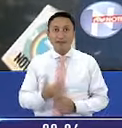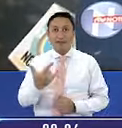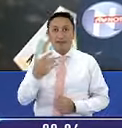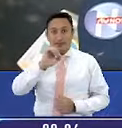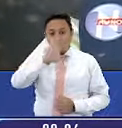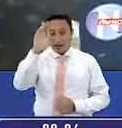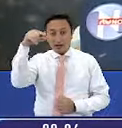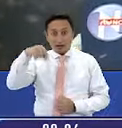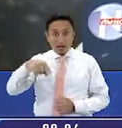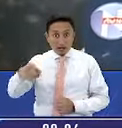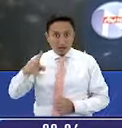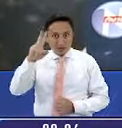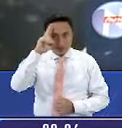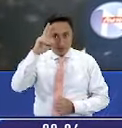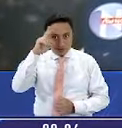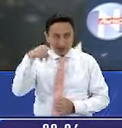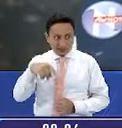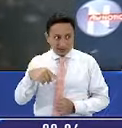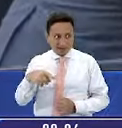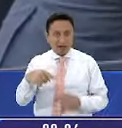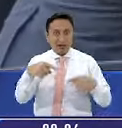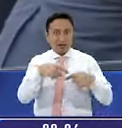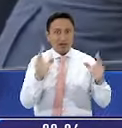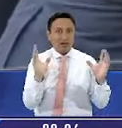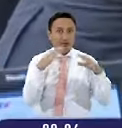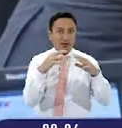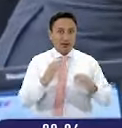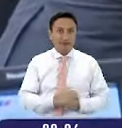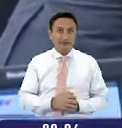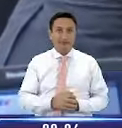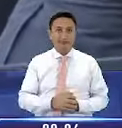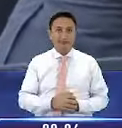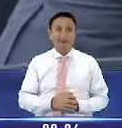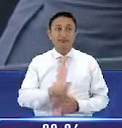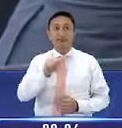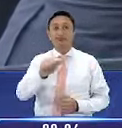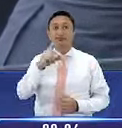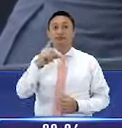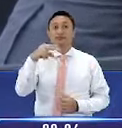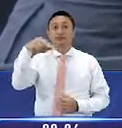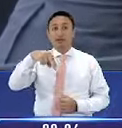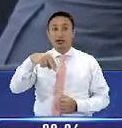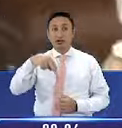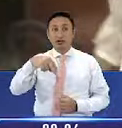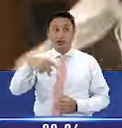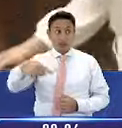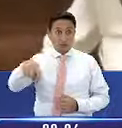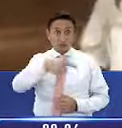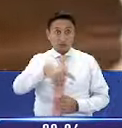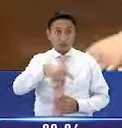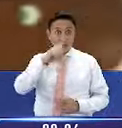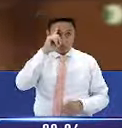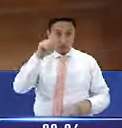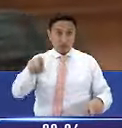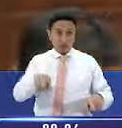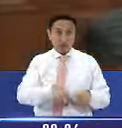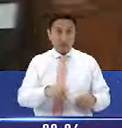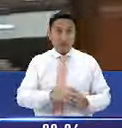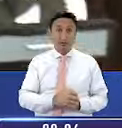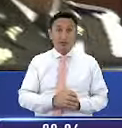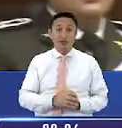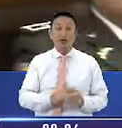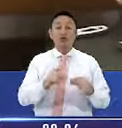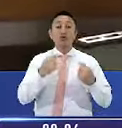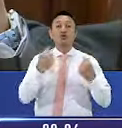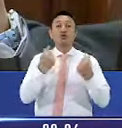fue un boicot lo que pasó ayer, fue una emboscada. La bancada de ADN se plegó a estos cuestionamientos y señaló que el